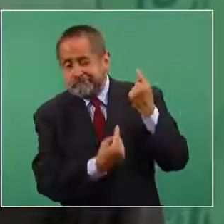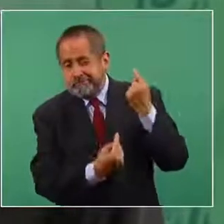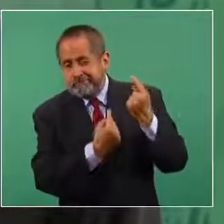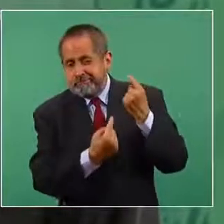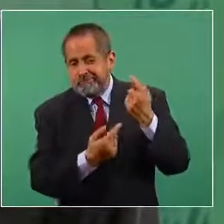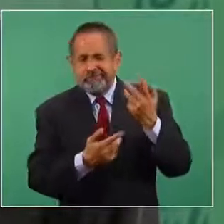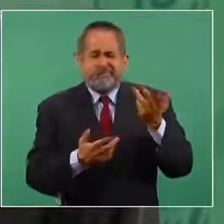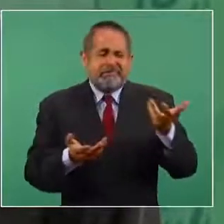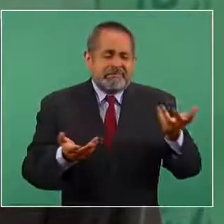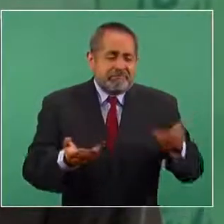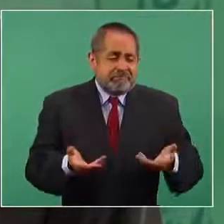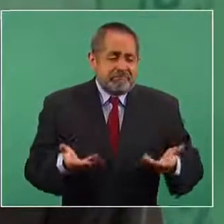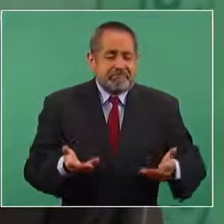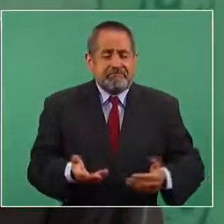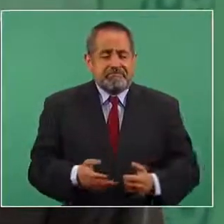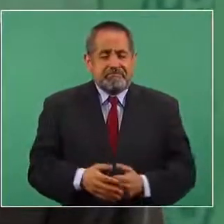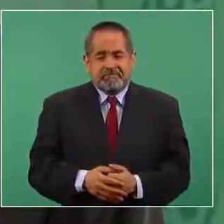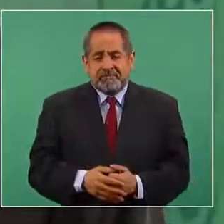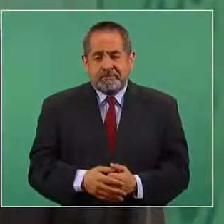Hay siempre